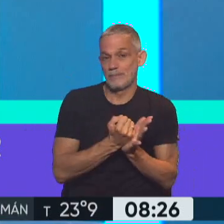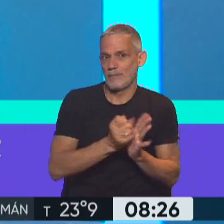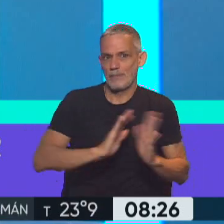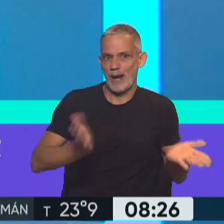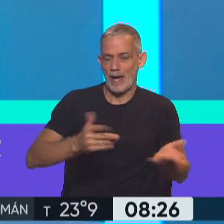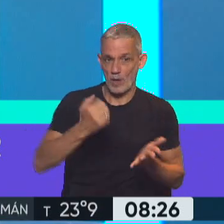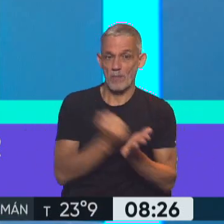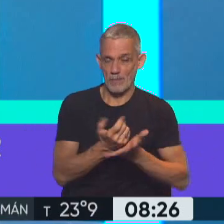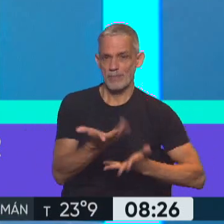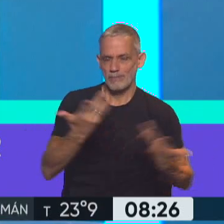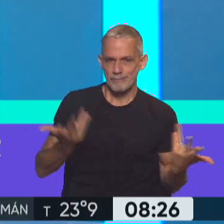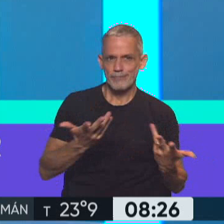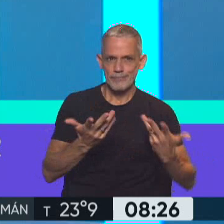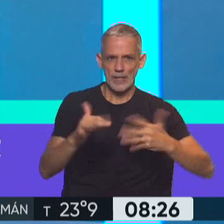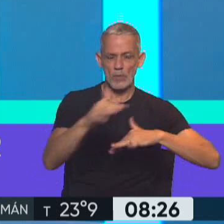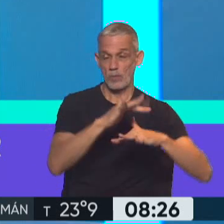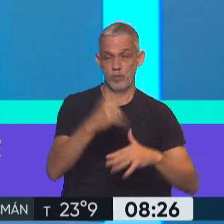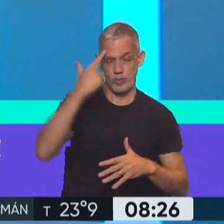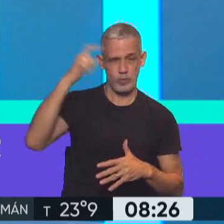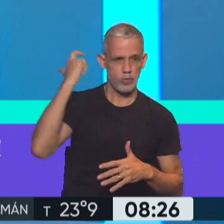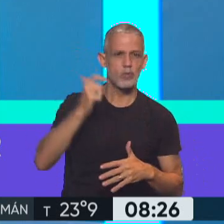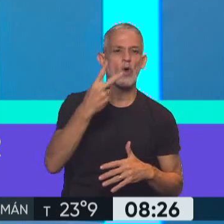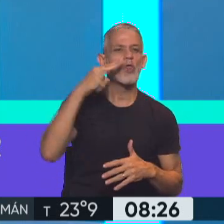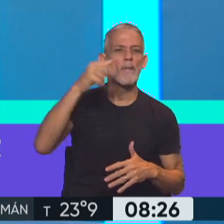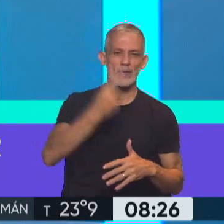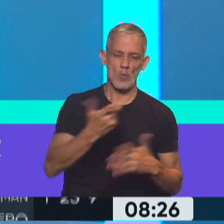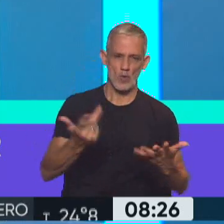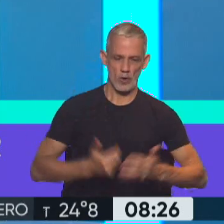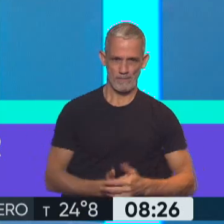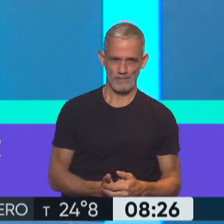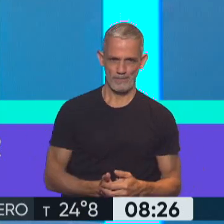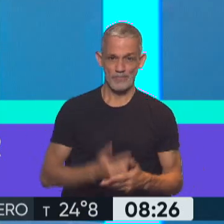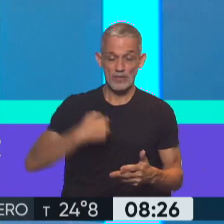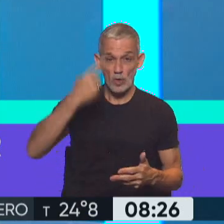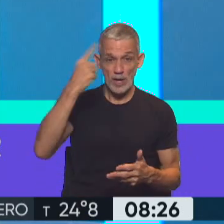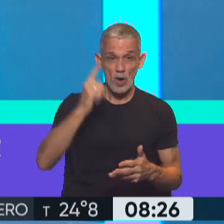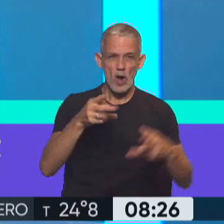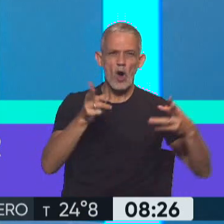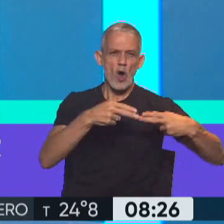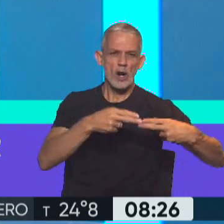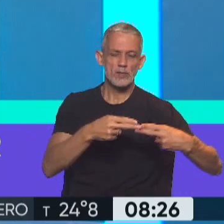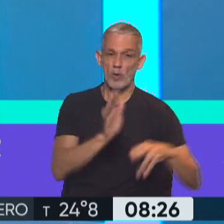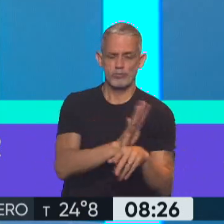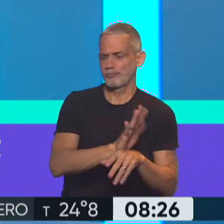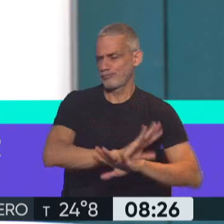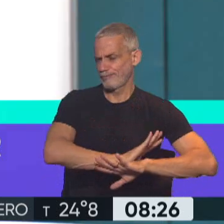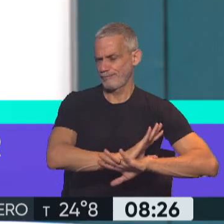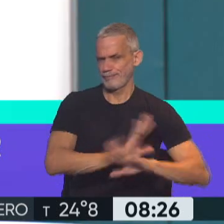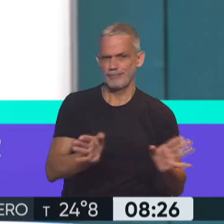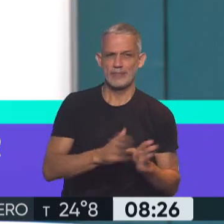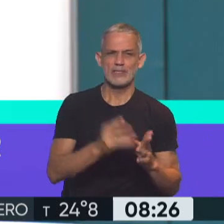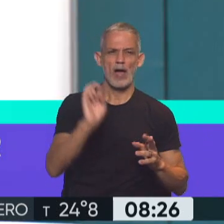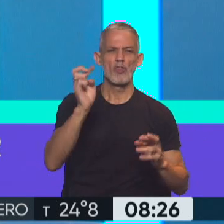cómo nos ha marcado esa experiencia. Yo creo que el corralito ya era la muerte definitiva. de